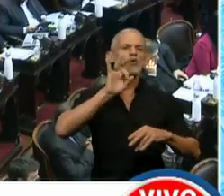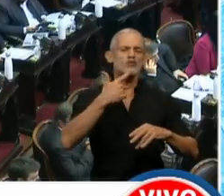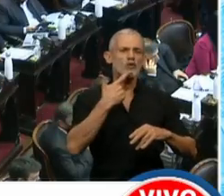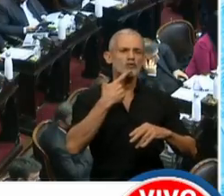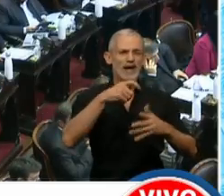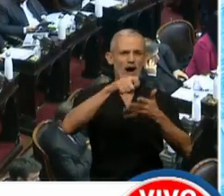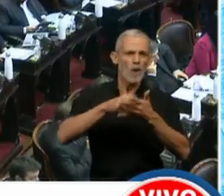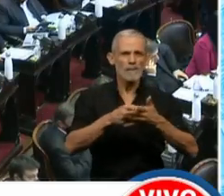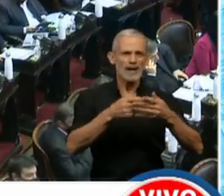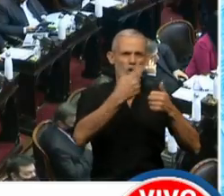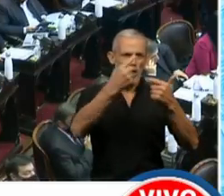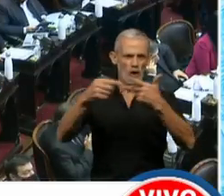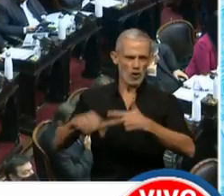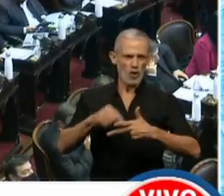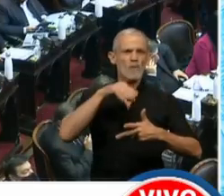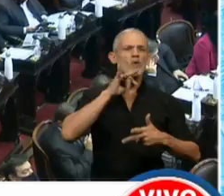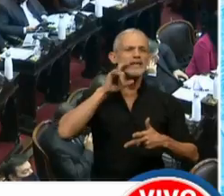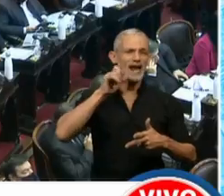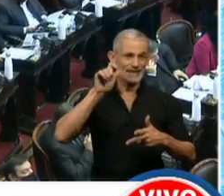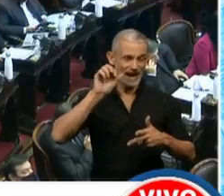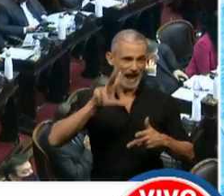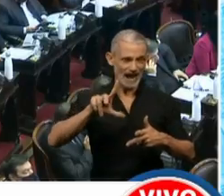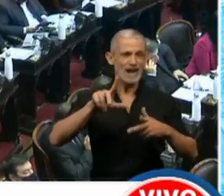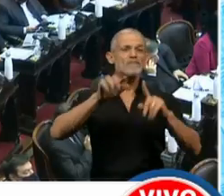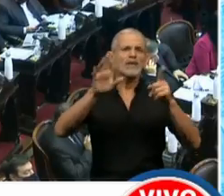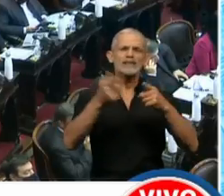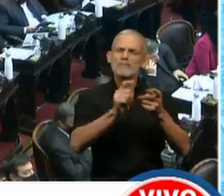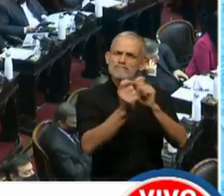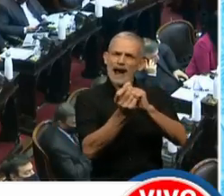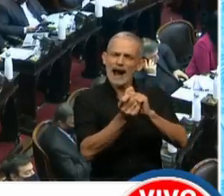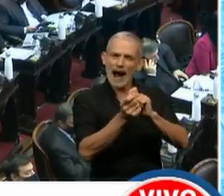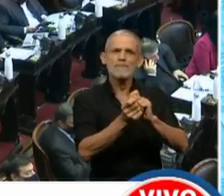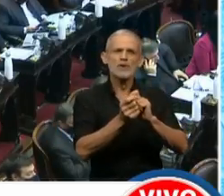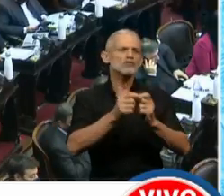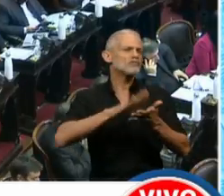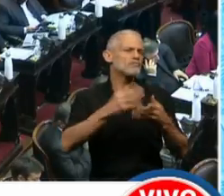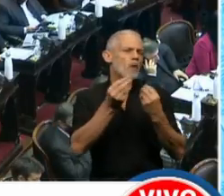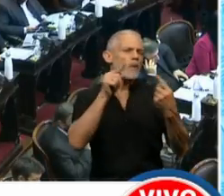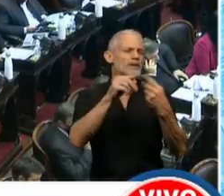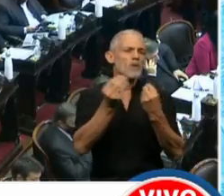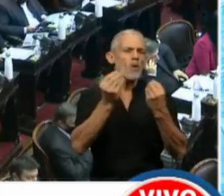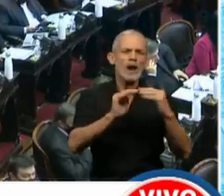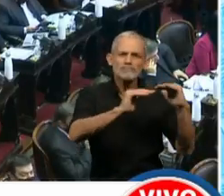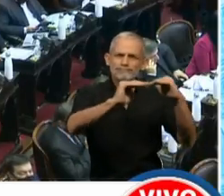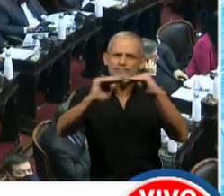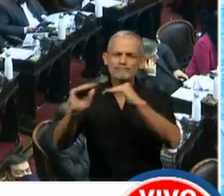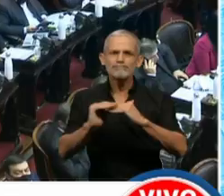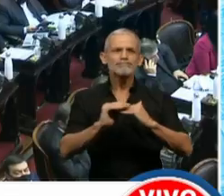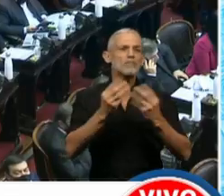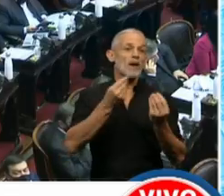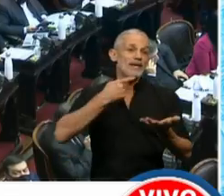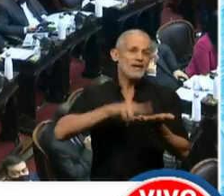multilateral también introducir modificaciones tendientes a homogeneizar el tratamiento